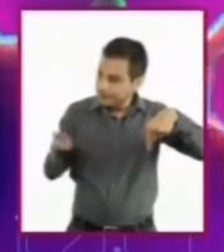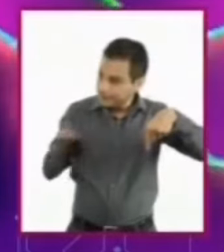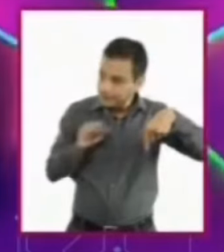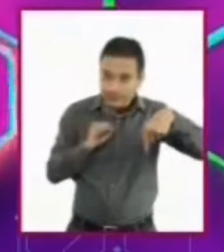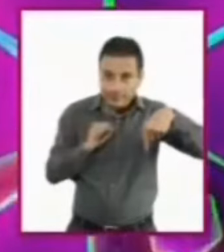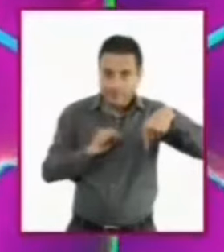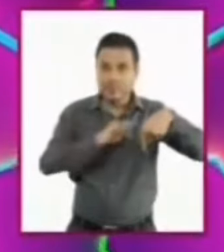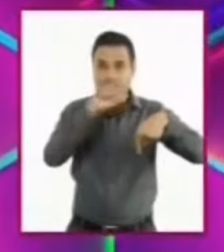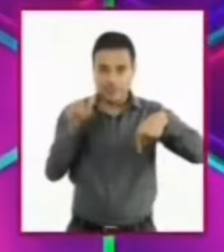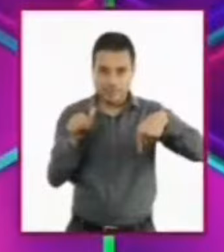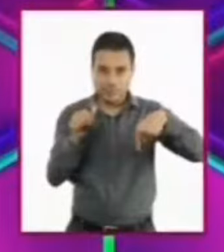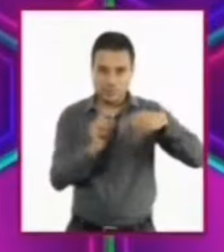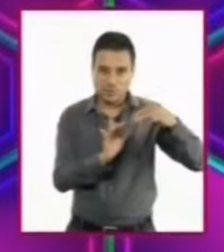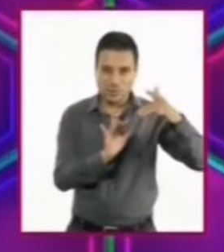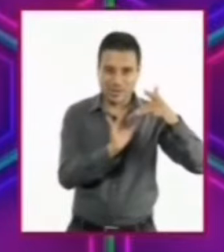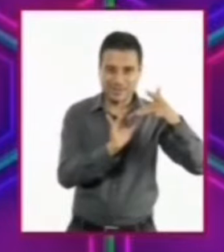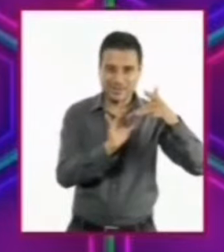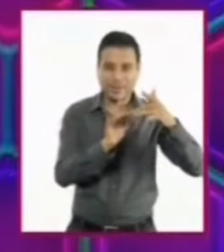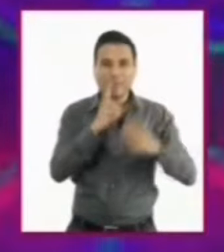pulmón.